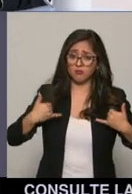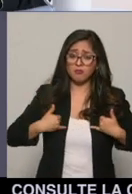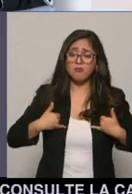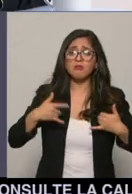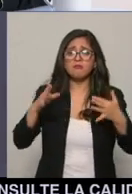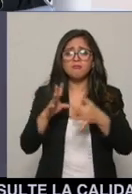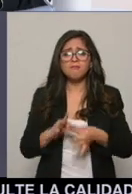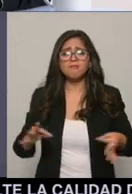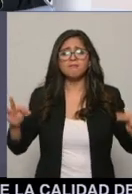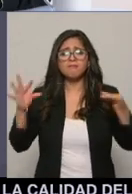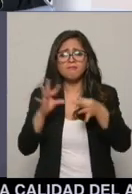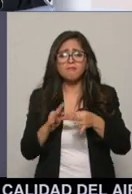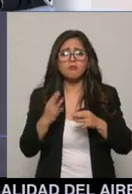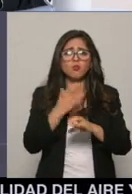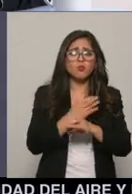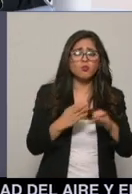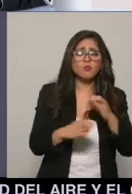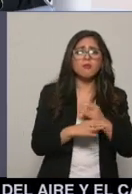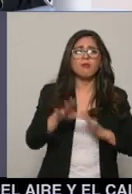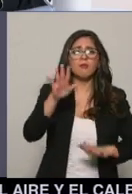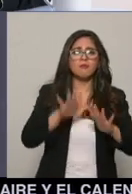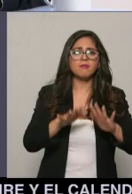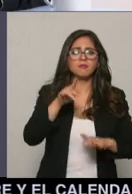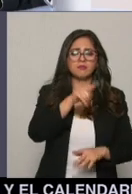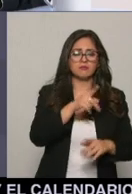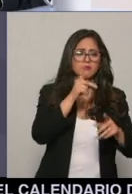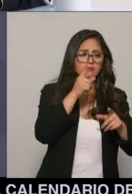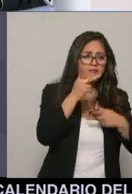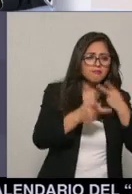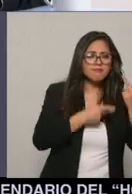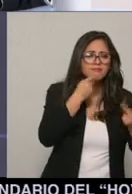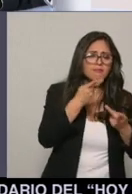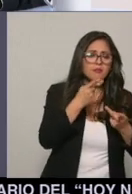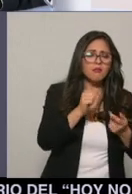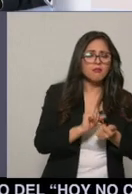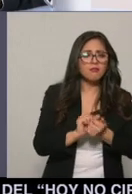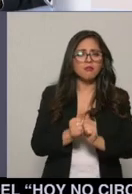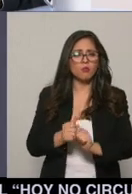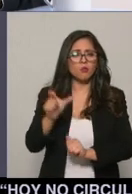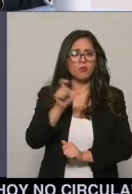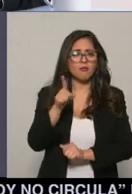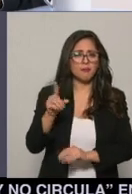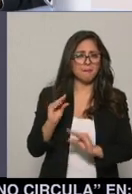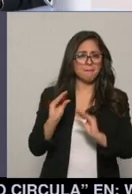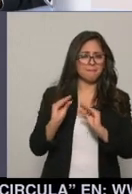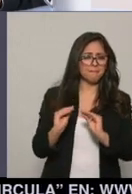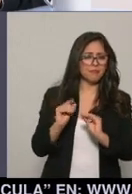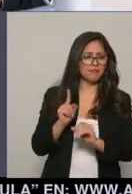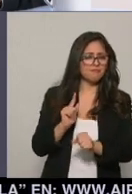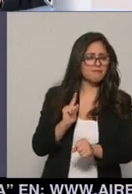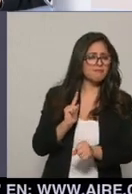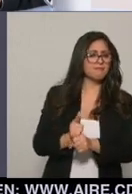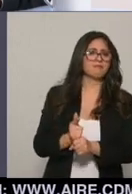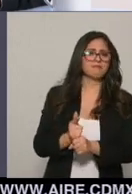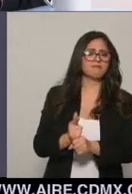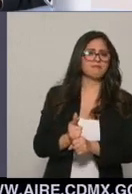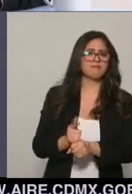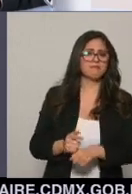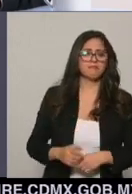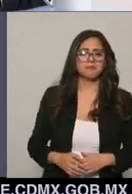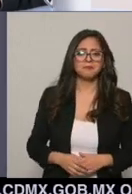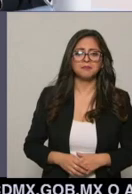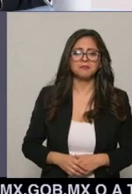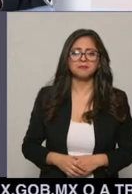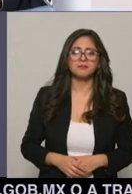dicen muchas cosas incluso estando callados. ¿Sí? El silencio habla. El silencio habla, por supuesto. Sí. Bueno, doctor, vamos a hacer una